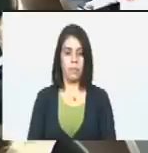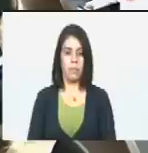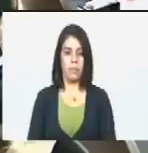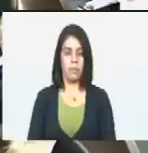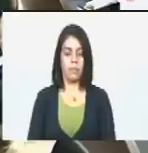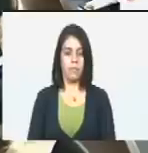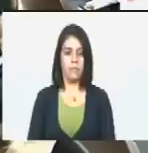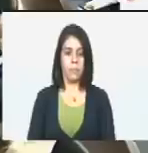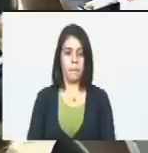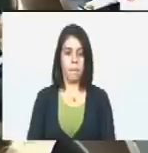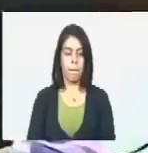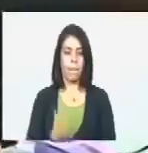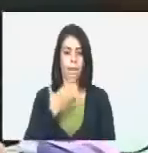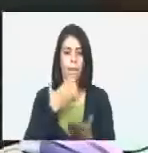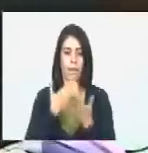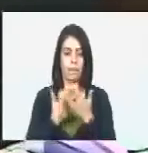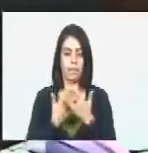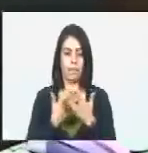Gracias, presidente.